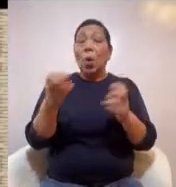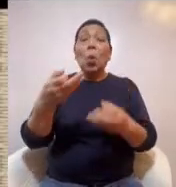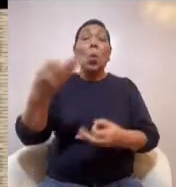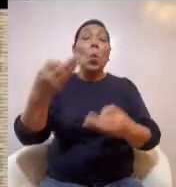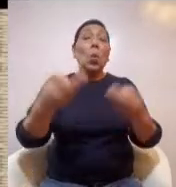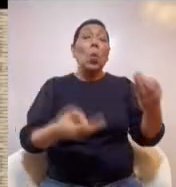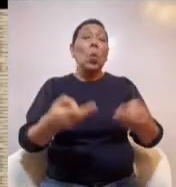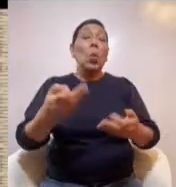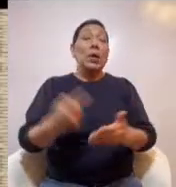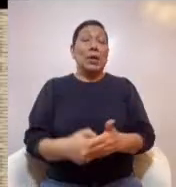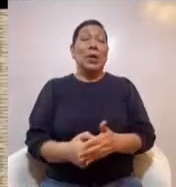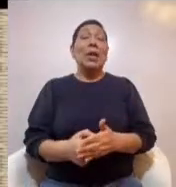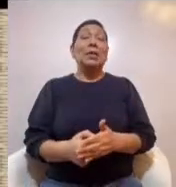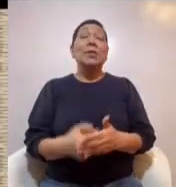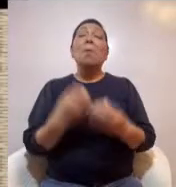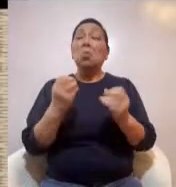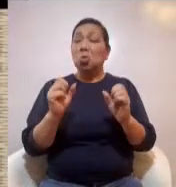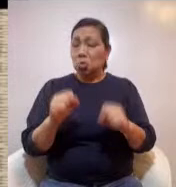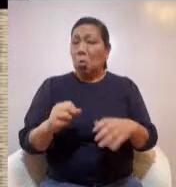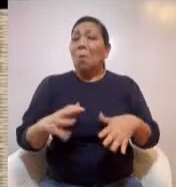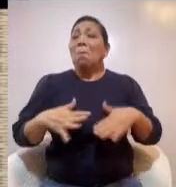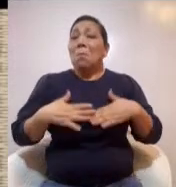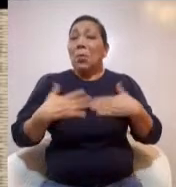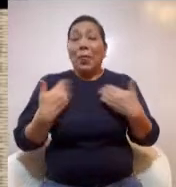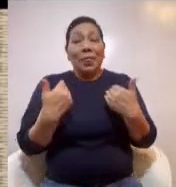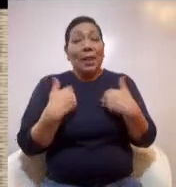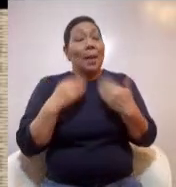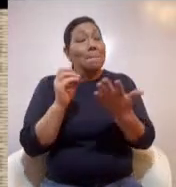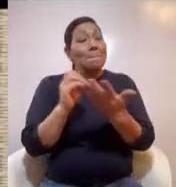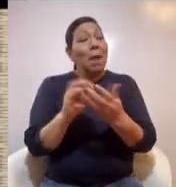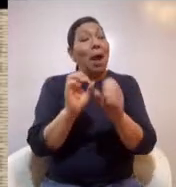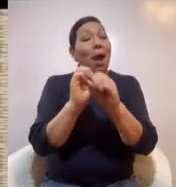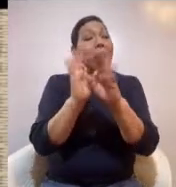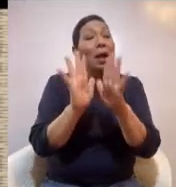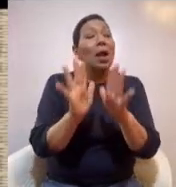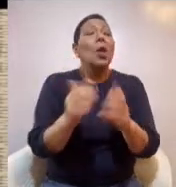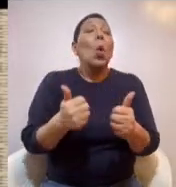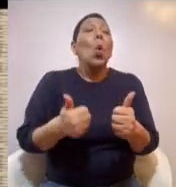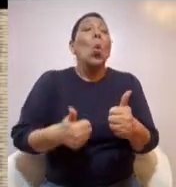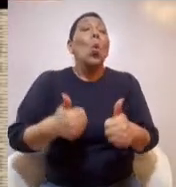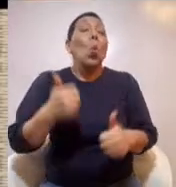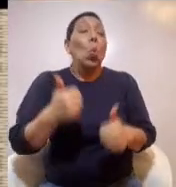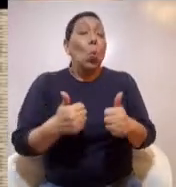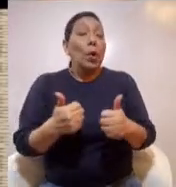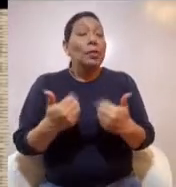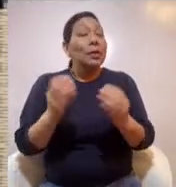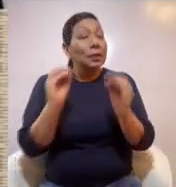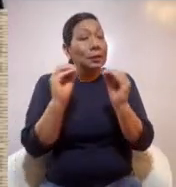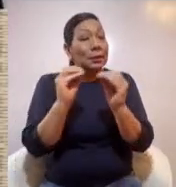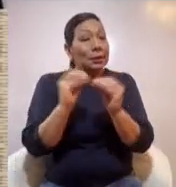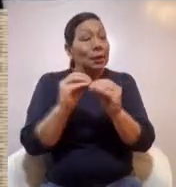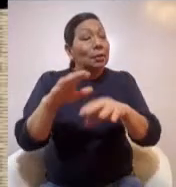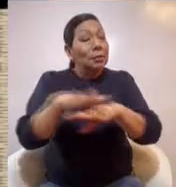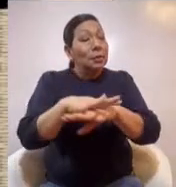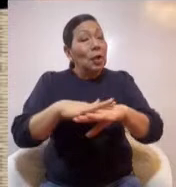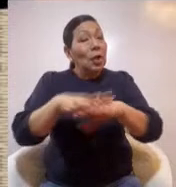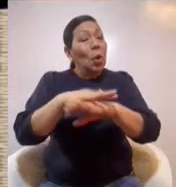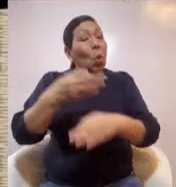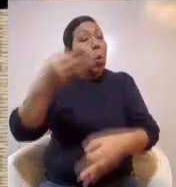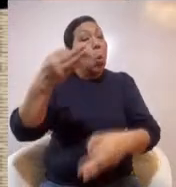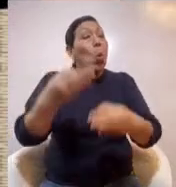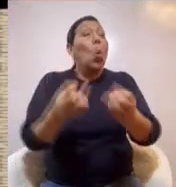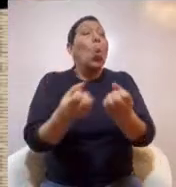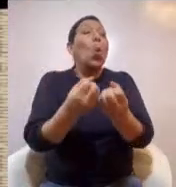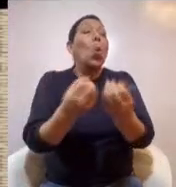la contabilización de las causas y poder tener claridad de cuántas causas llegan al sistema de administración